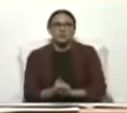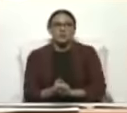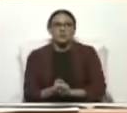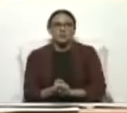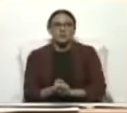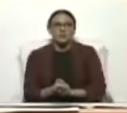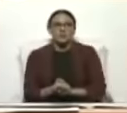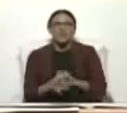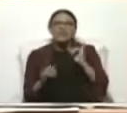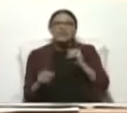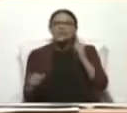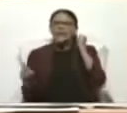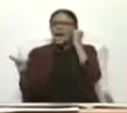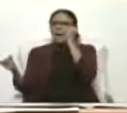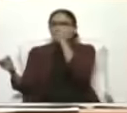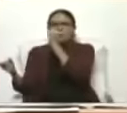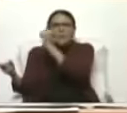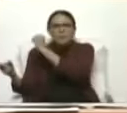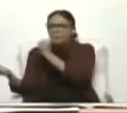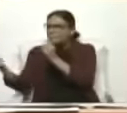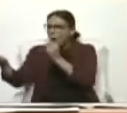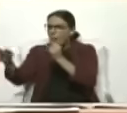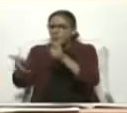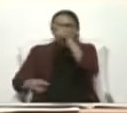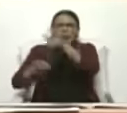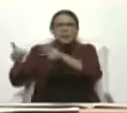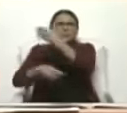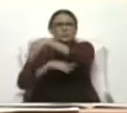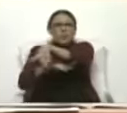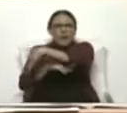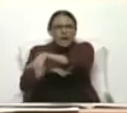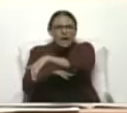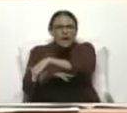bueno, de asesinatos de seres humanos en la calle.